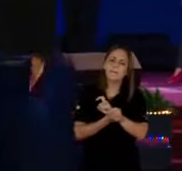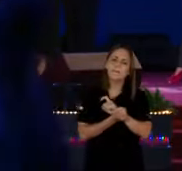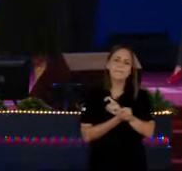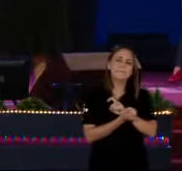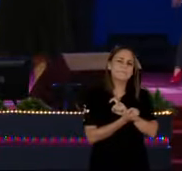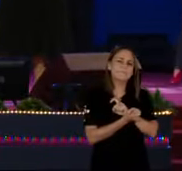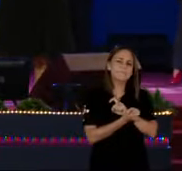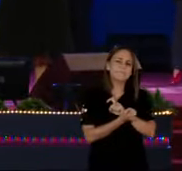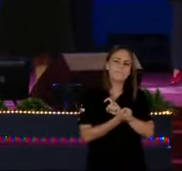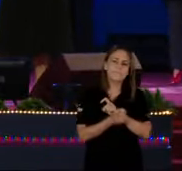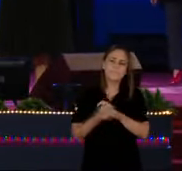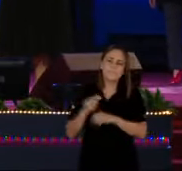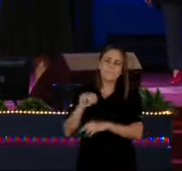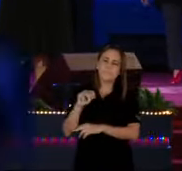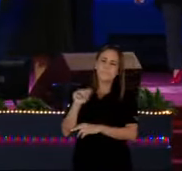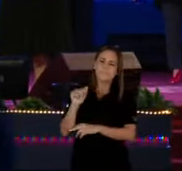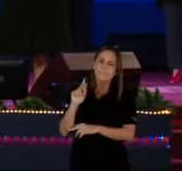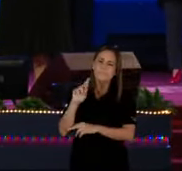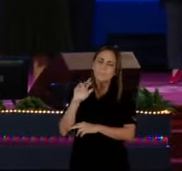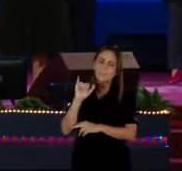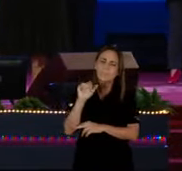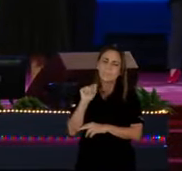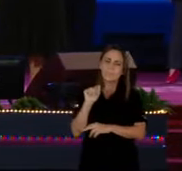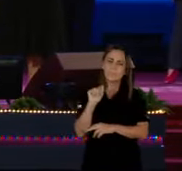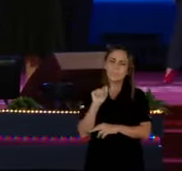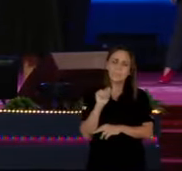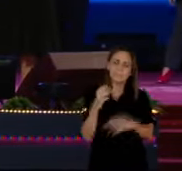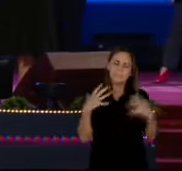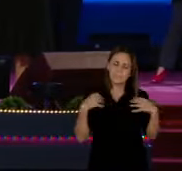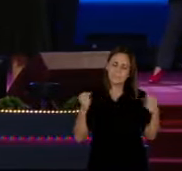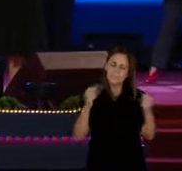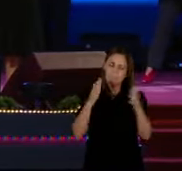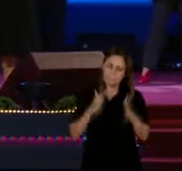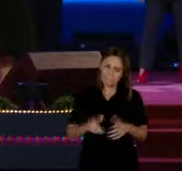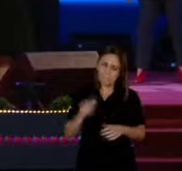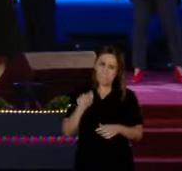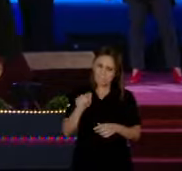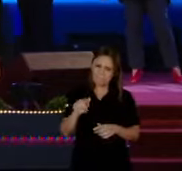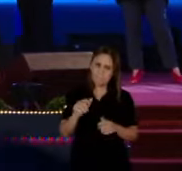María Ortiz, el sanador está ahí. Te amo.